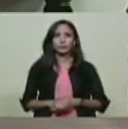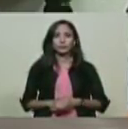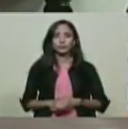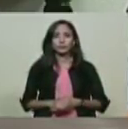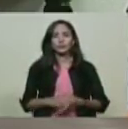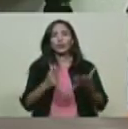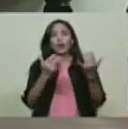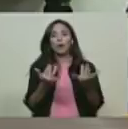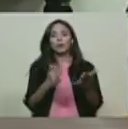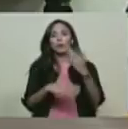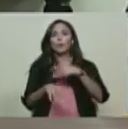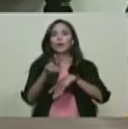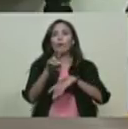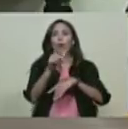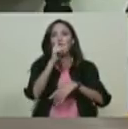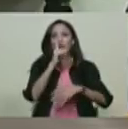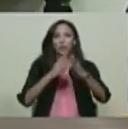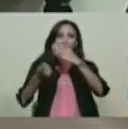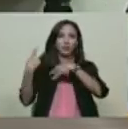Exactamente hace 24 horas,